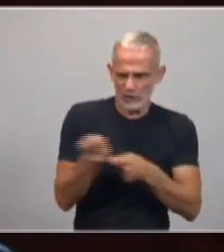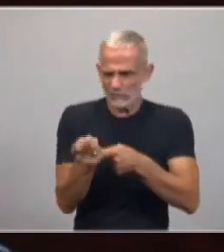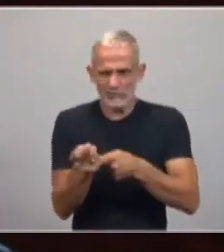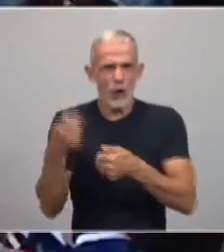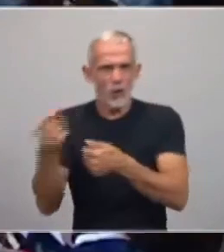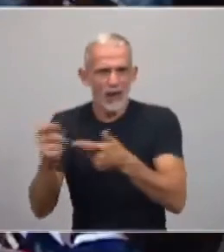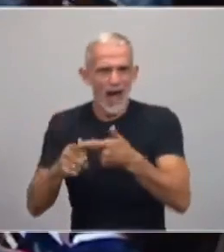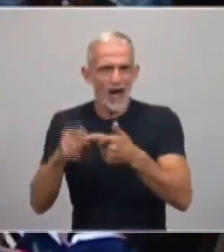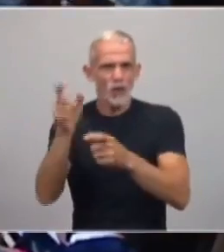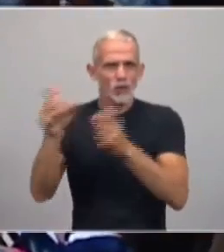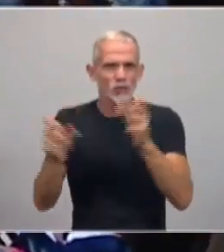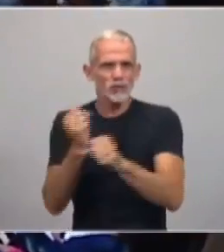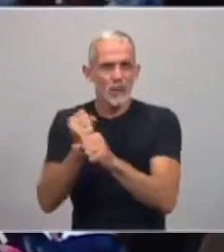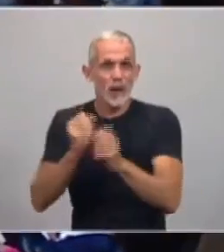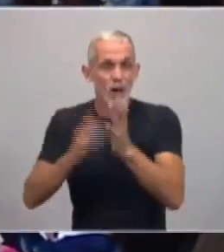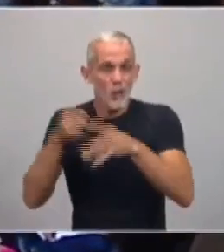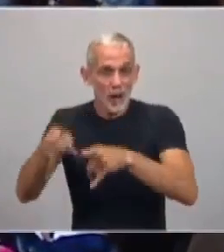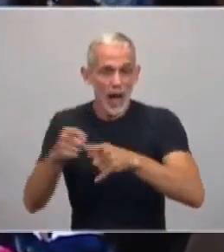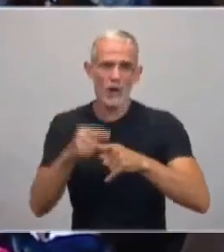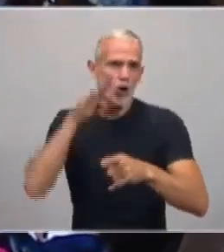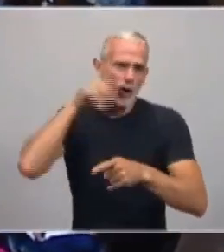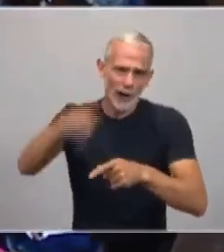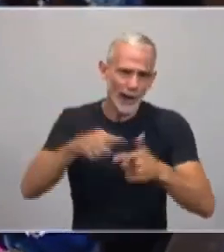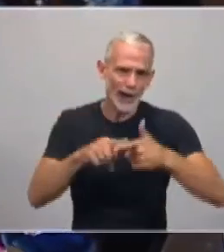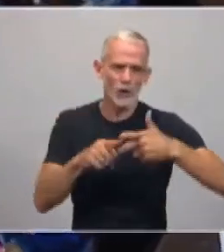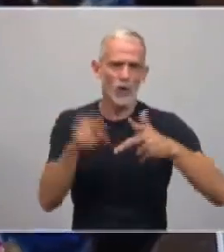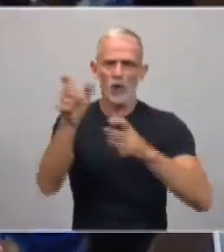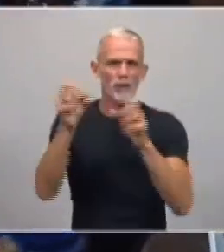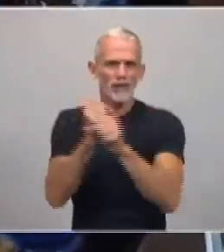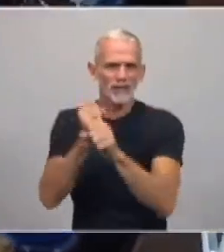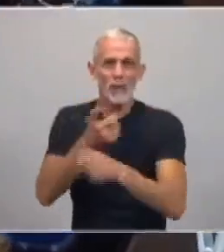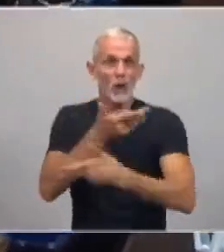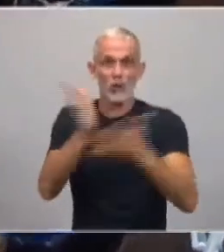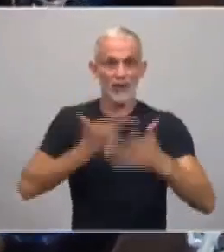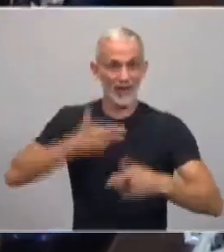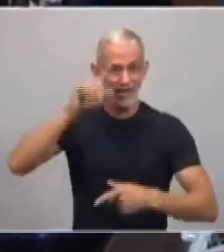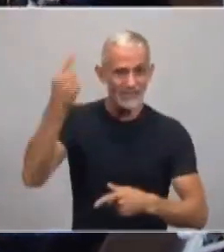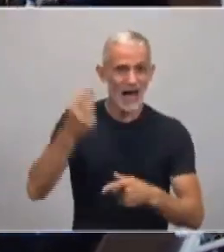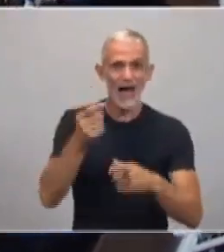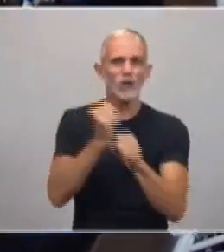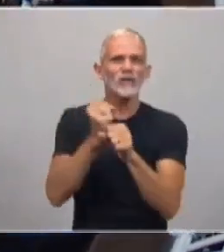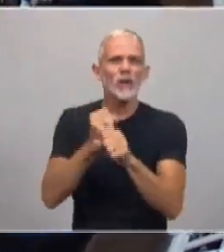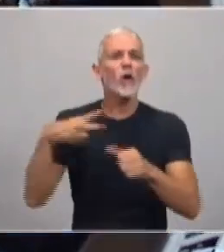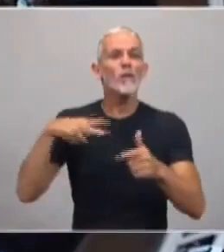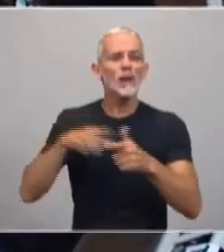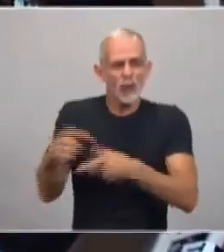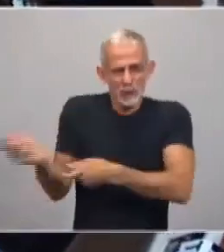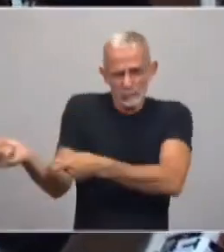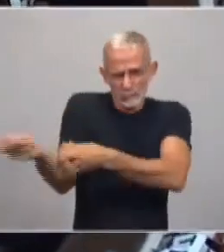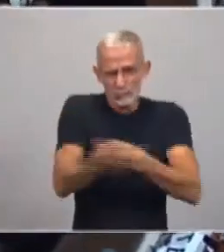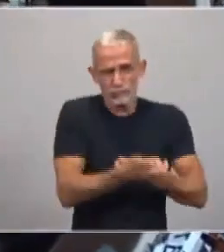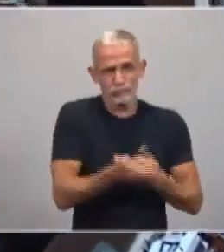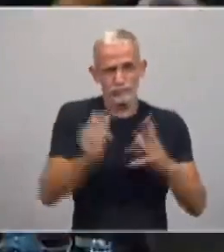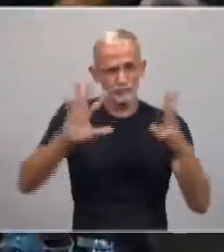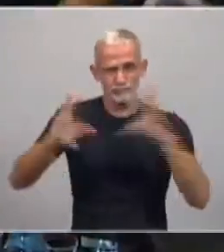de los trabajadores formales, informales, de los trabajadores públicos, de los trabajadores privados.